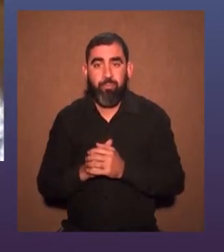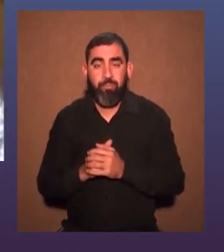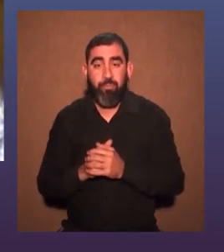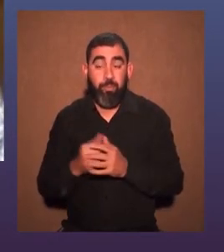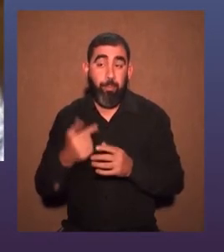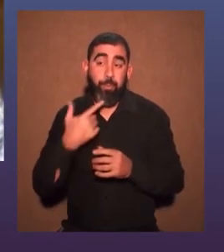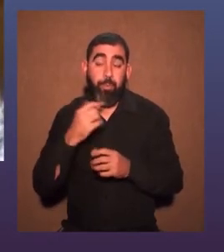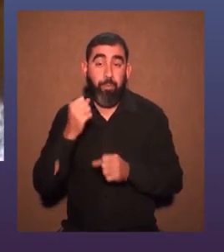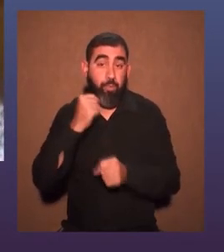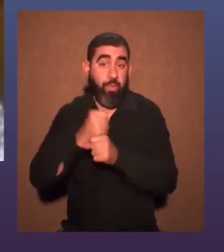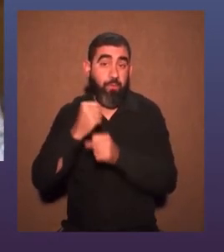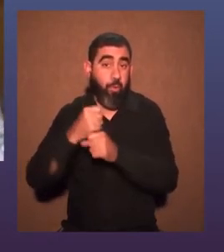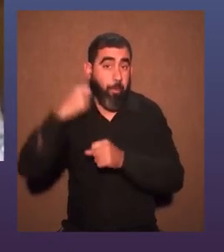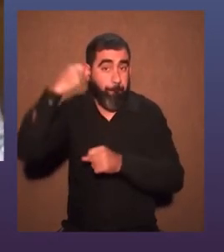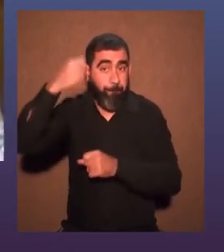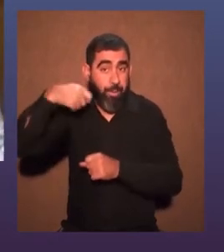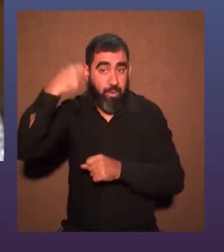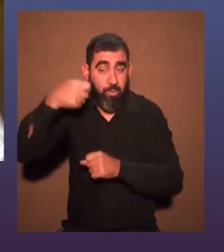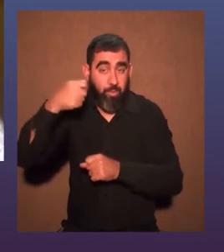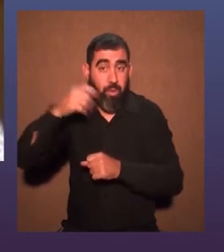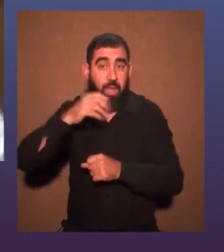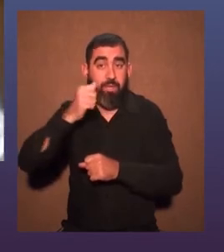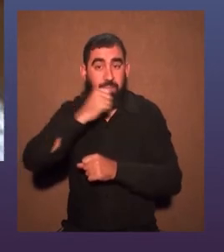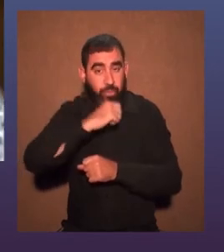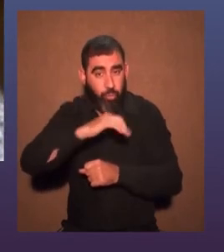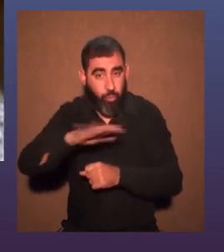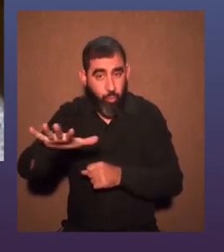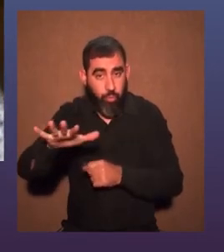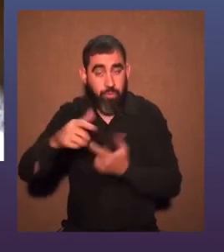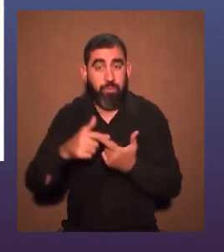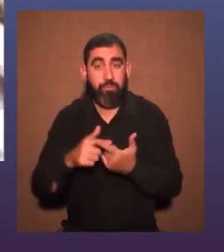como cuando trabajas en una película, ¿viste? O sea, hay una historia...